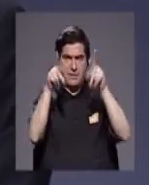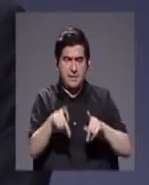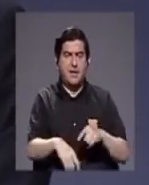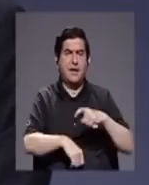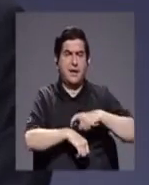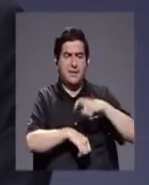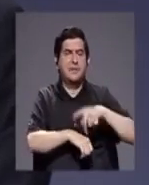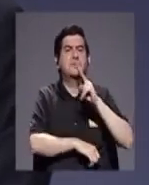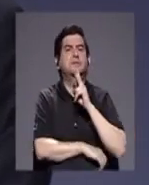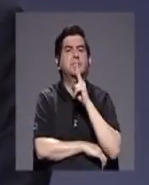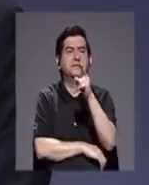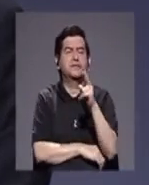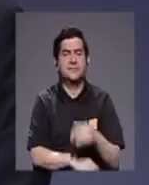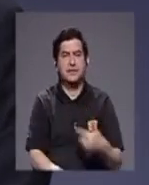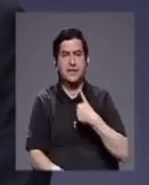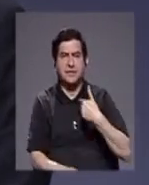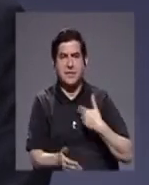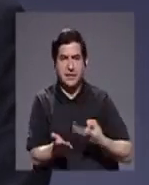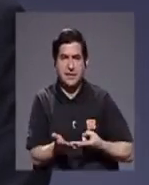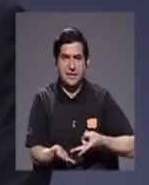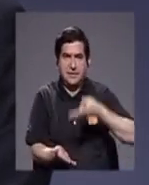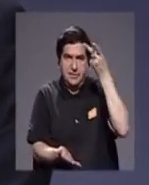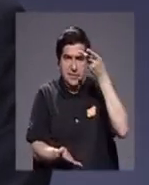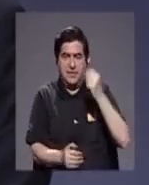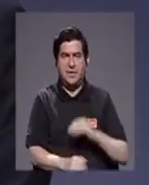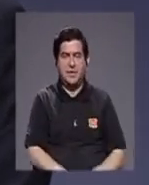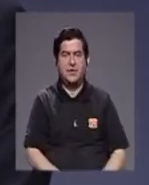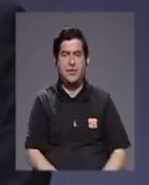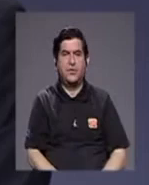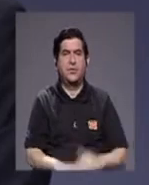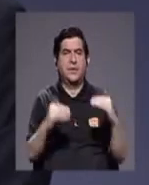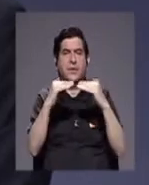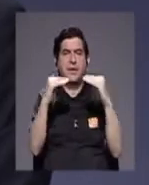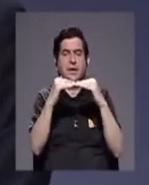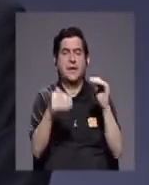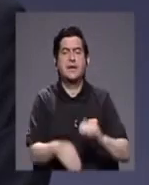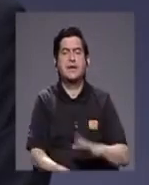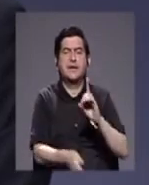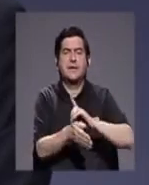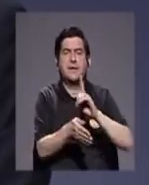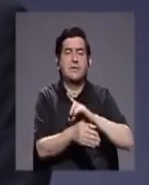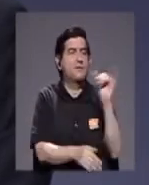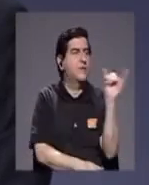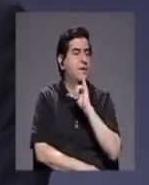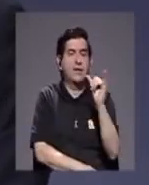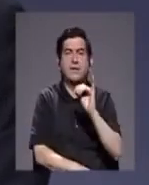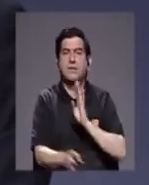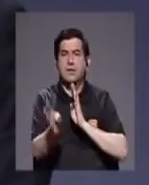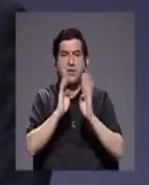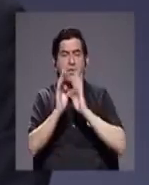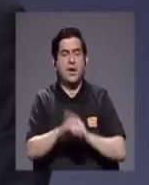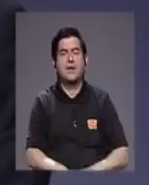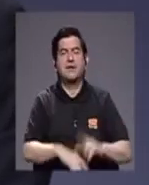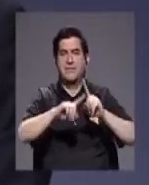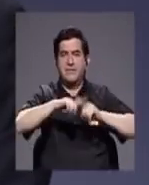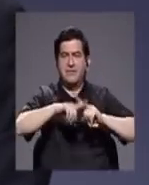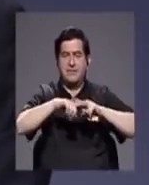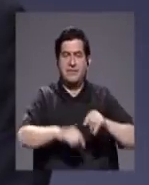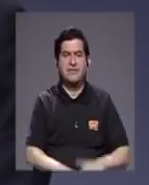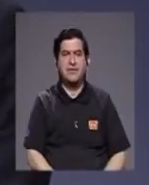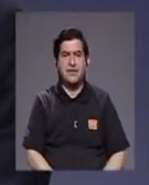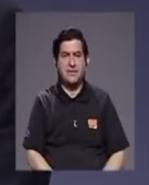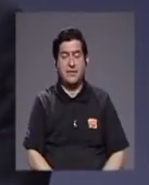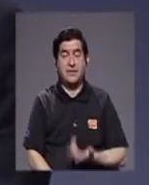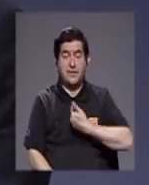cuando realmente adquiere valor a nivel médico. Y en ese sentido también, pues hablando de las tendencias y las